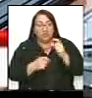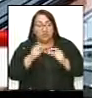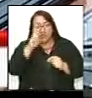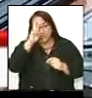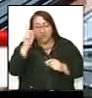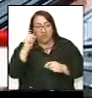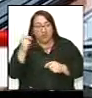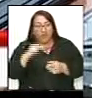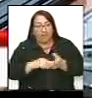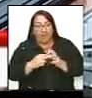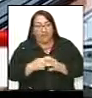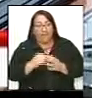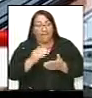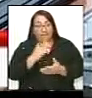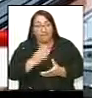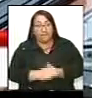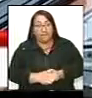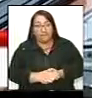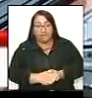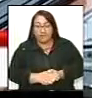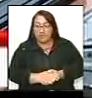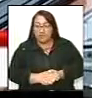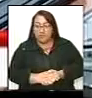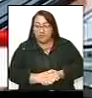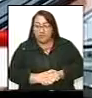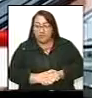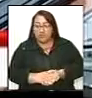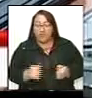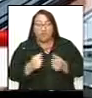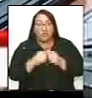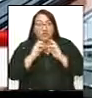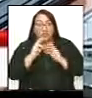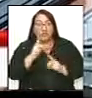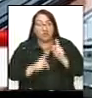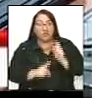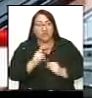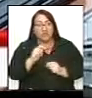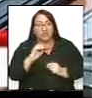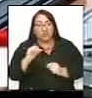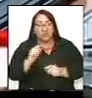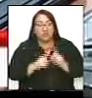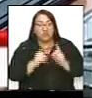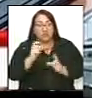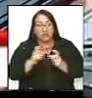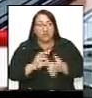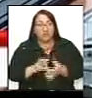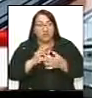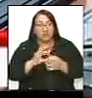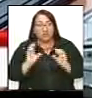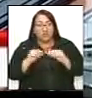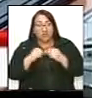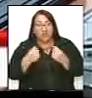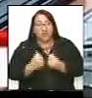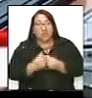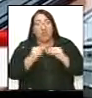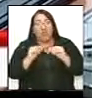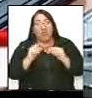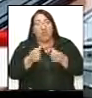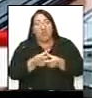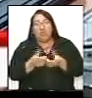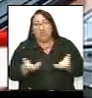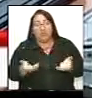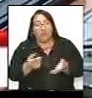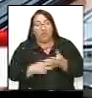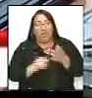convierten solamente en el problema o la o en la respuesta de unos técnicos de unos expertos o de un grupo o de poco grupo sino